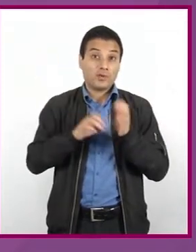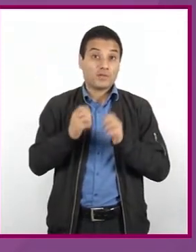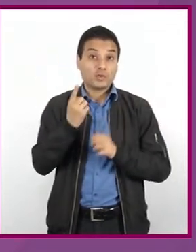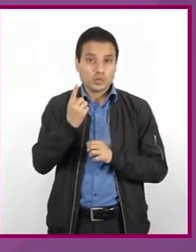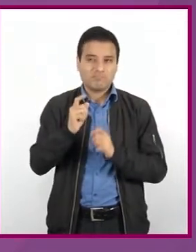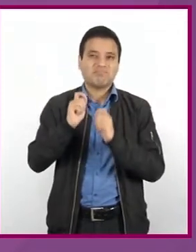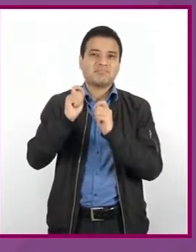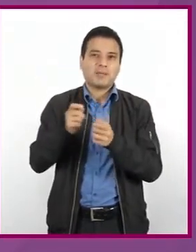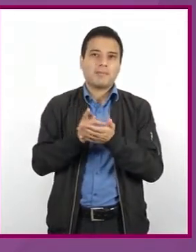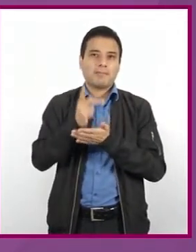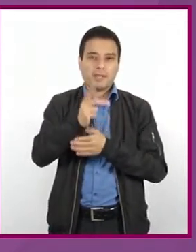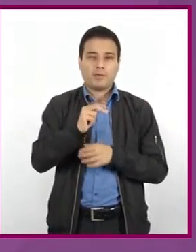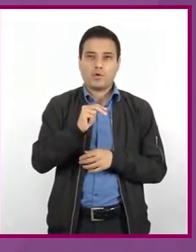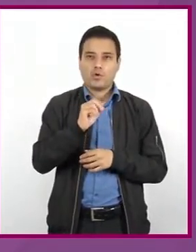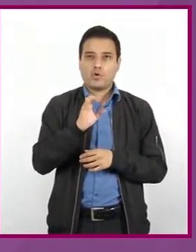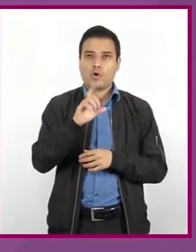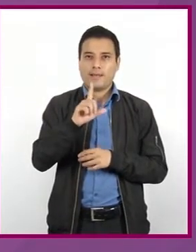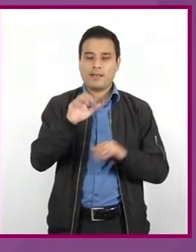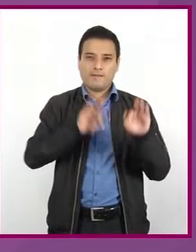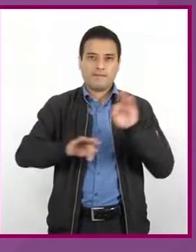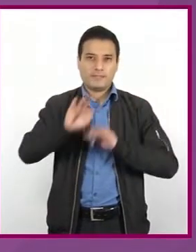Premio Nobel de Física.